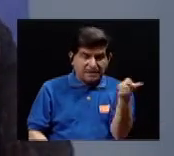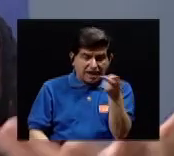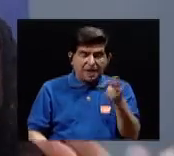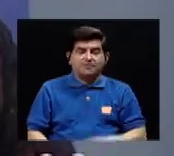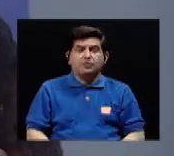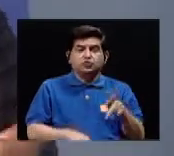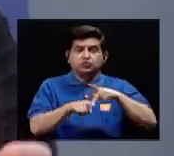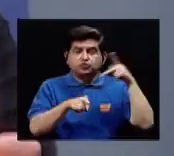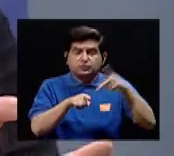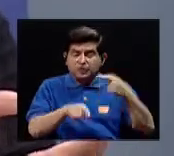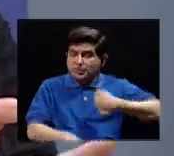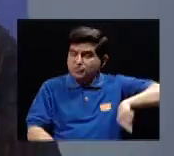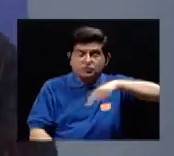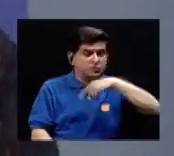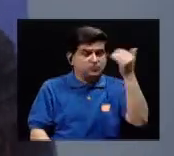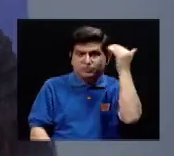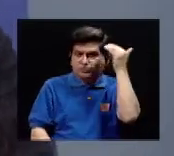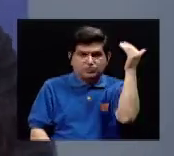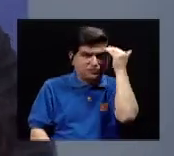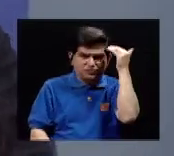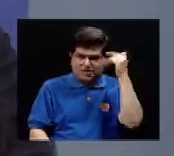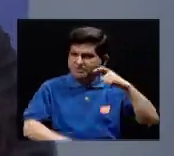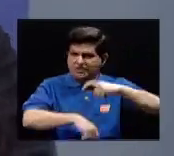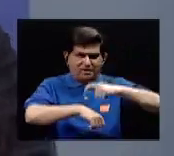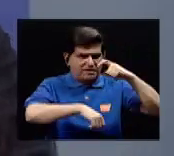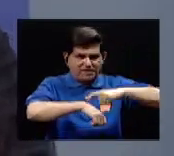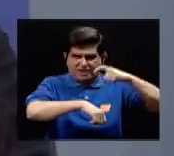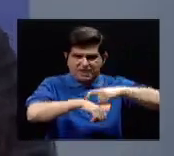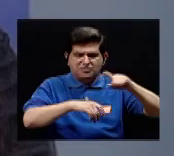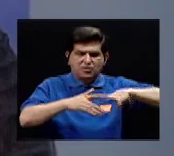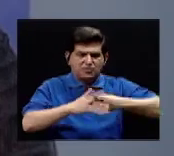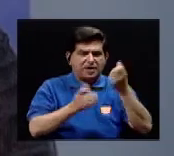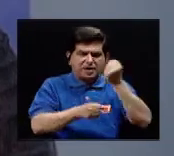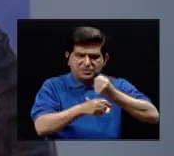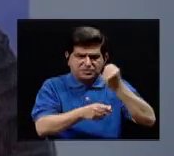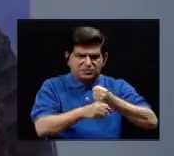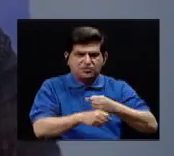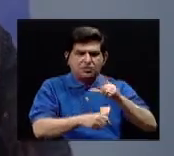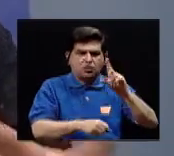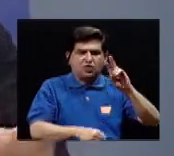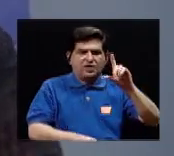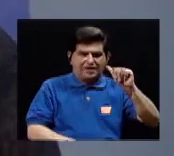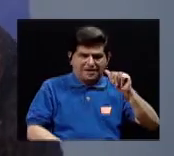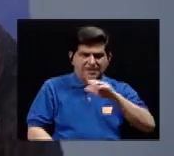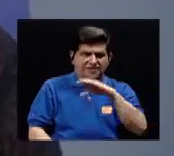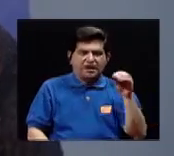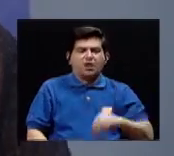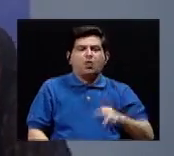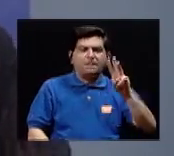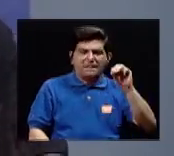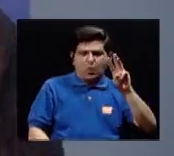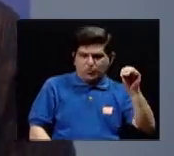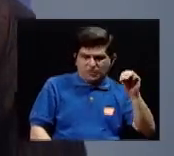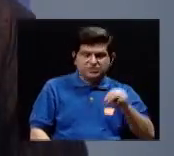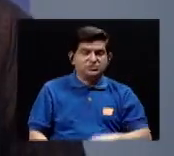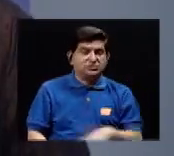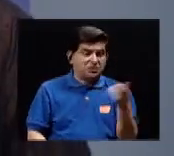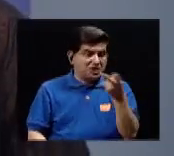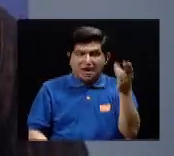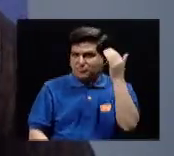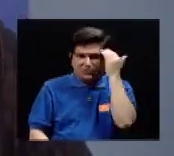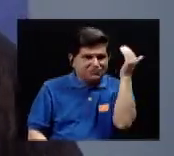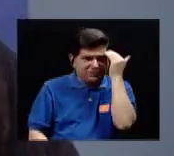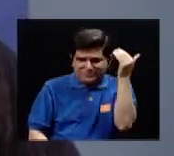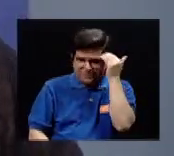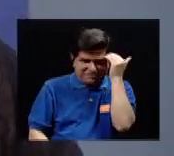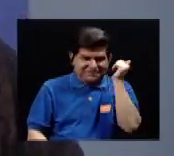primos, cosa que nosotros ni sabíamos en el momento de comenzar a trabajar con Leda, ni a trabajar con Mauricio, ni lo sabían